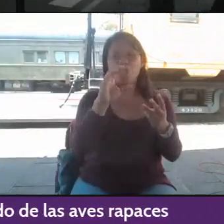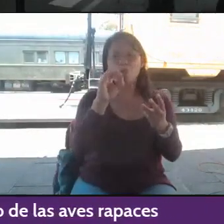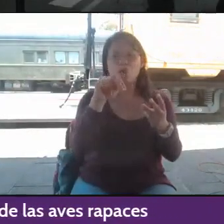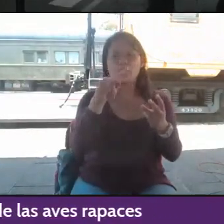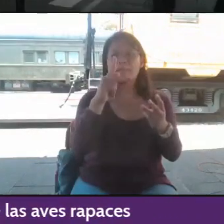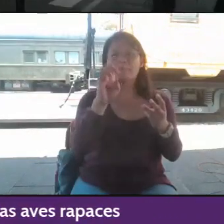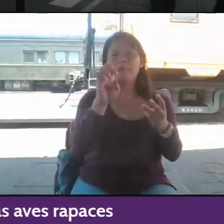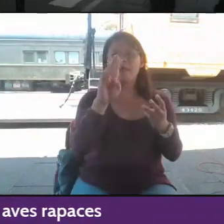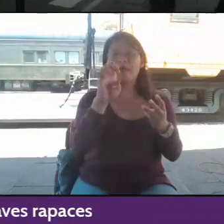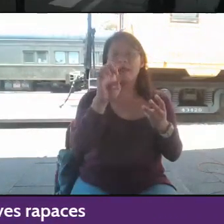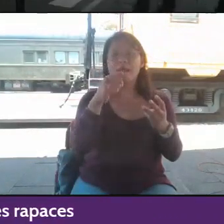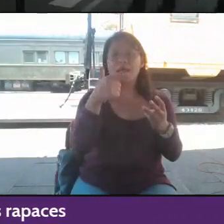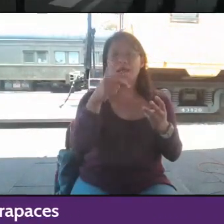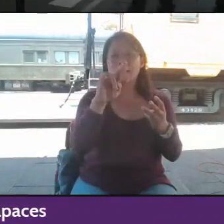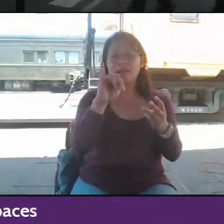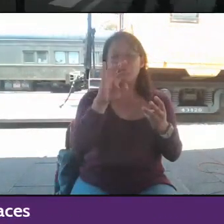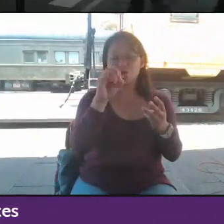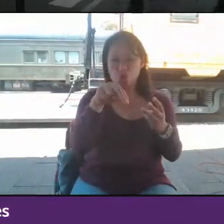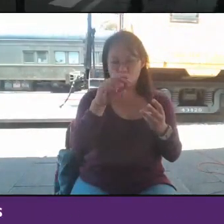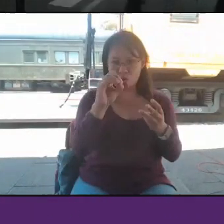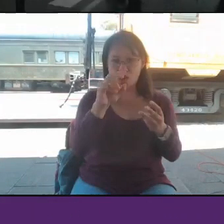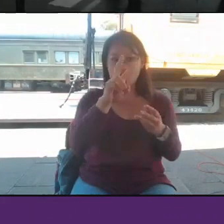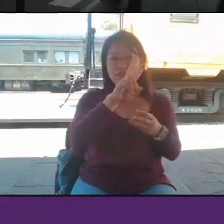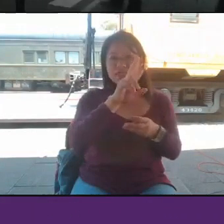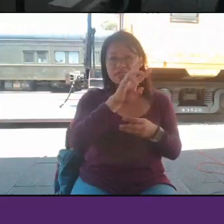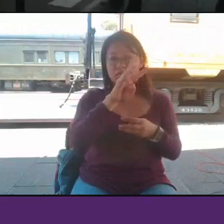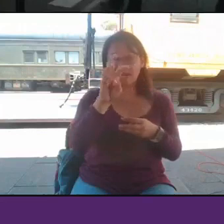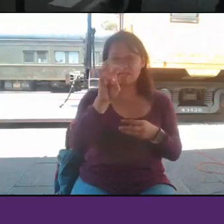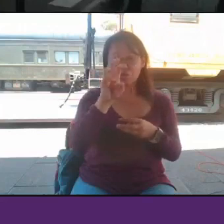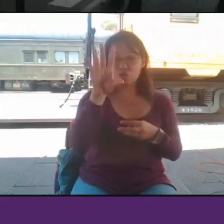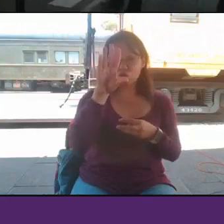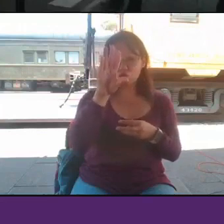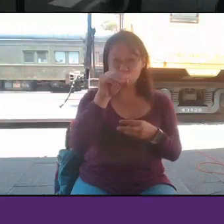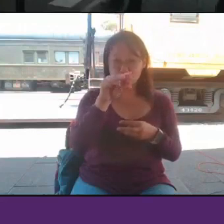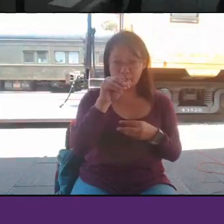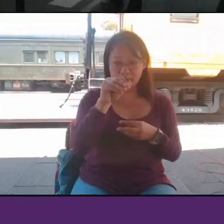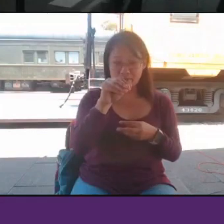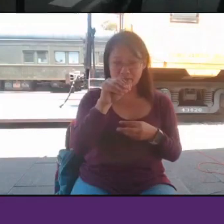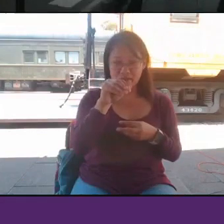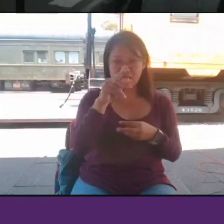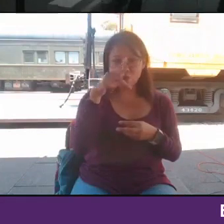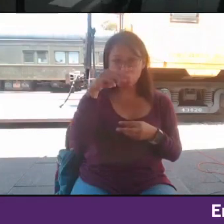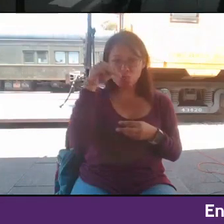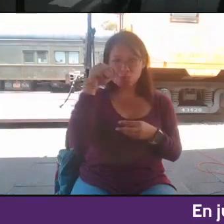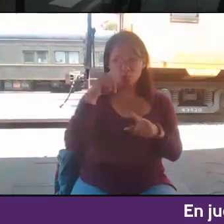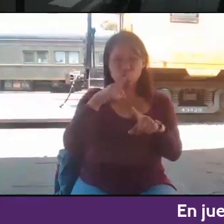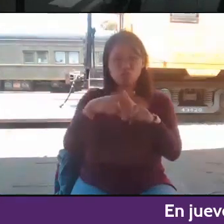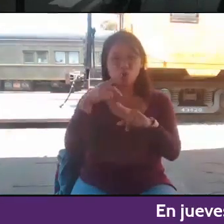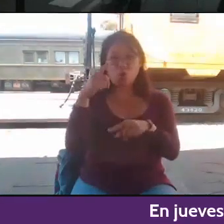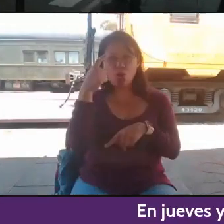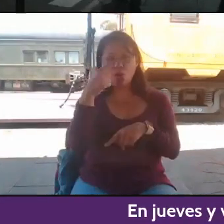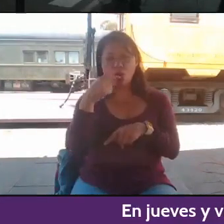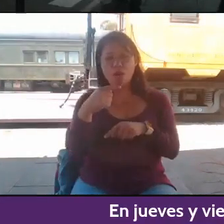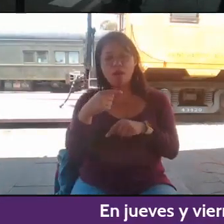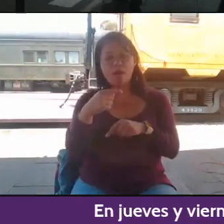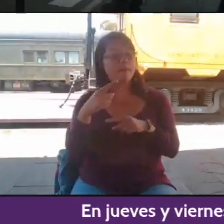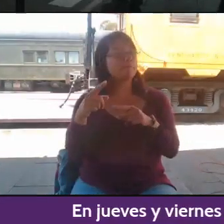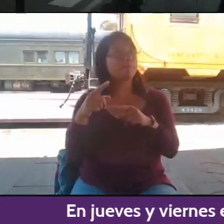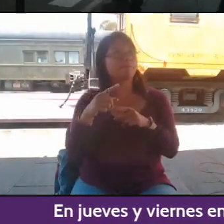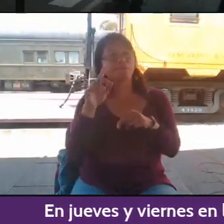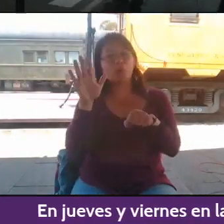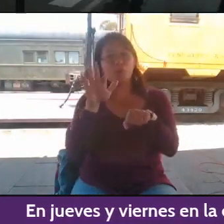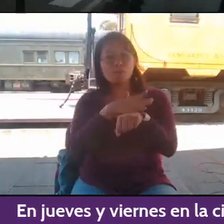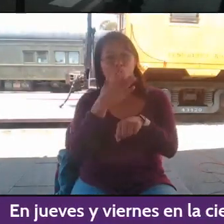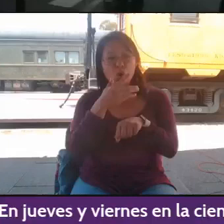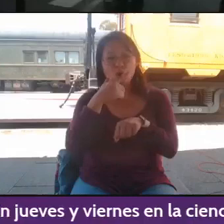volar a 390 kilómetros por hora en picada. ¿Sale? Es el animal más rápido del mundo. Y ahí pudieron ver